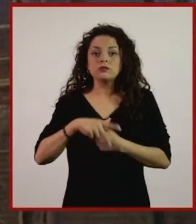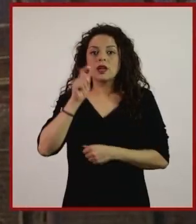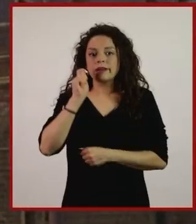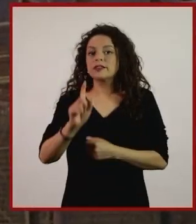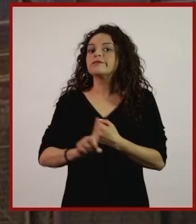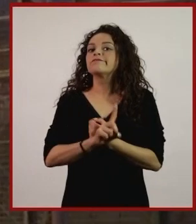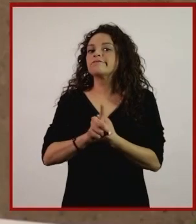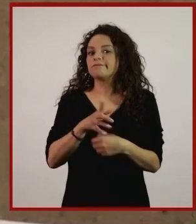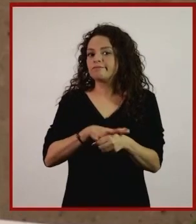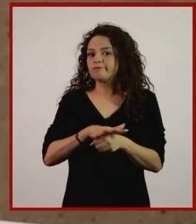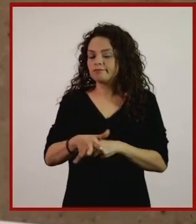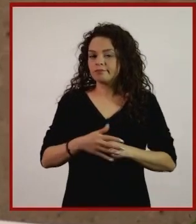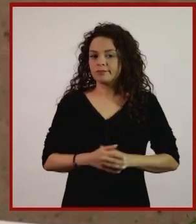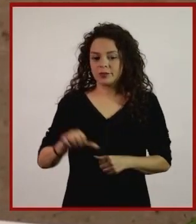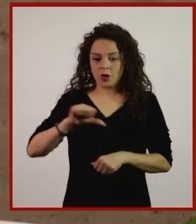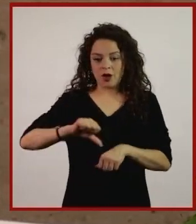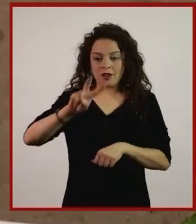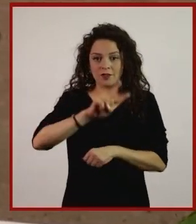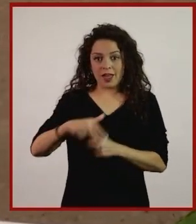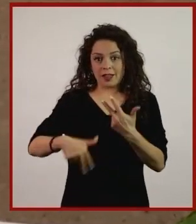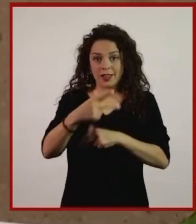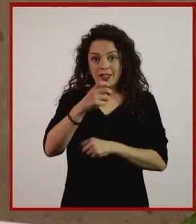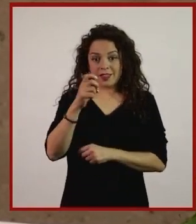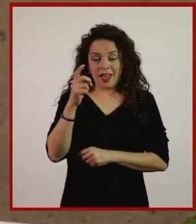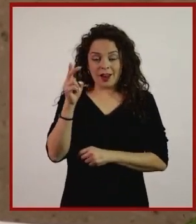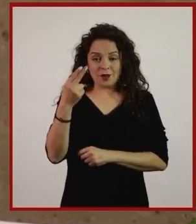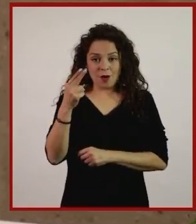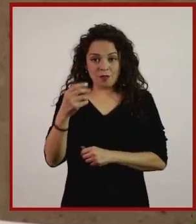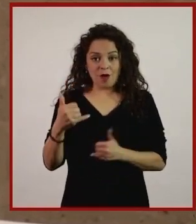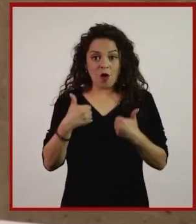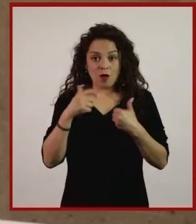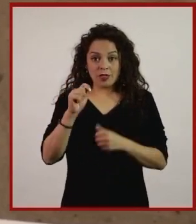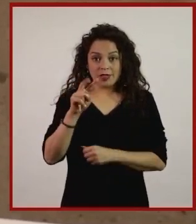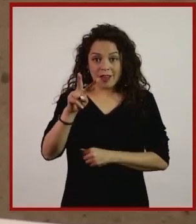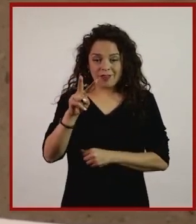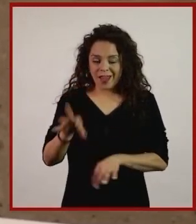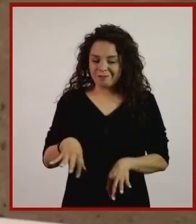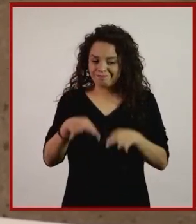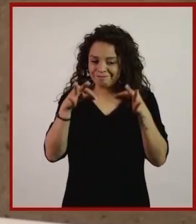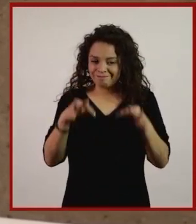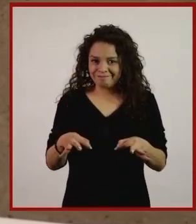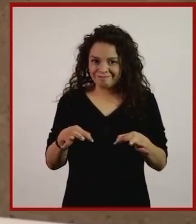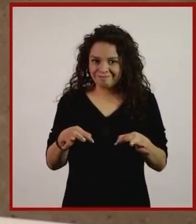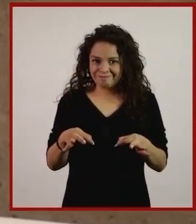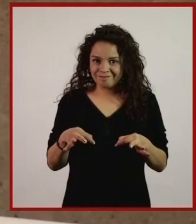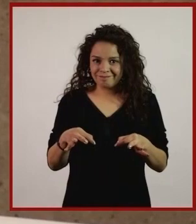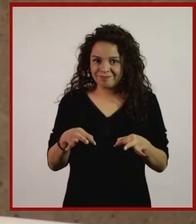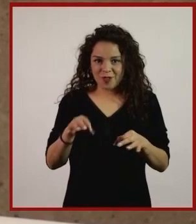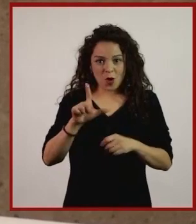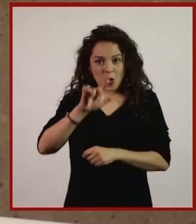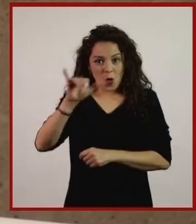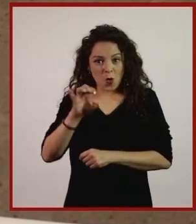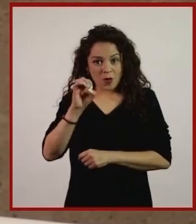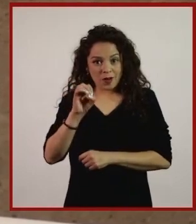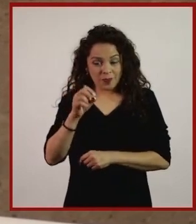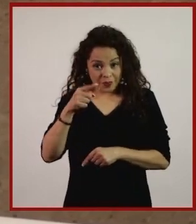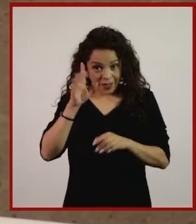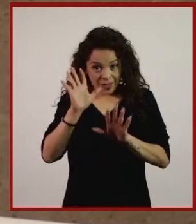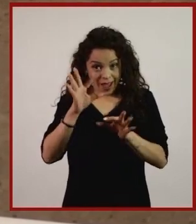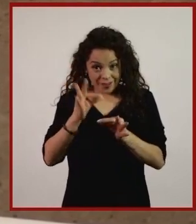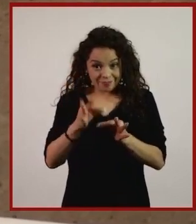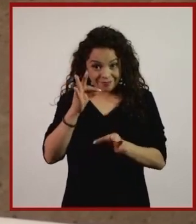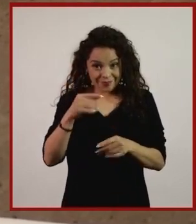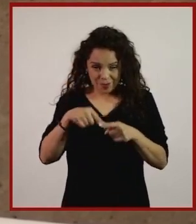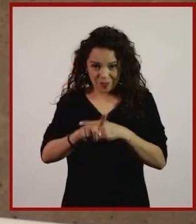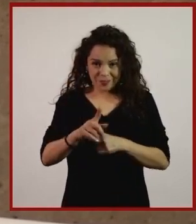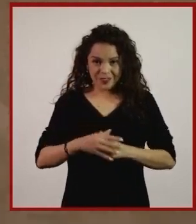y consecuencias. Este viernes 13 de noviembre, Jóvenes en TV está de lujo. ¿Listos para iniciar un fin de semana también de